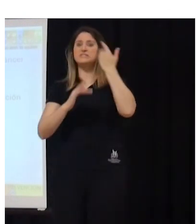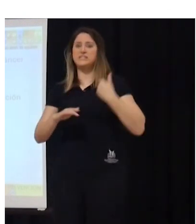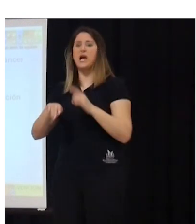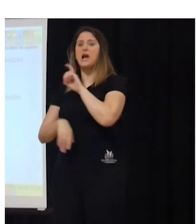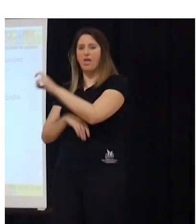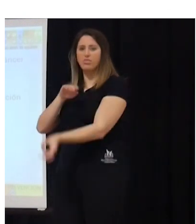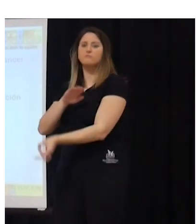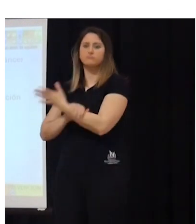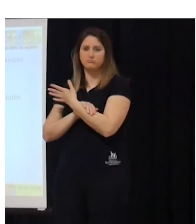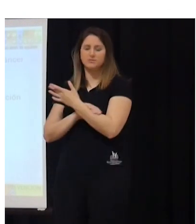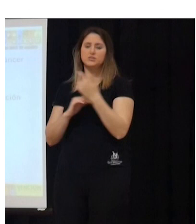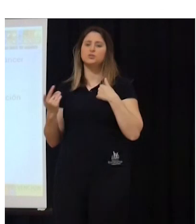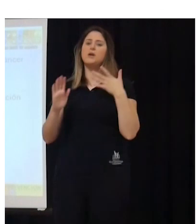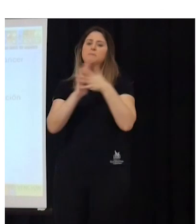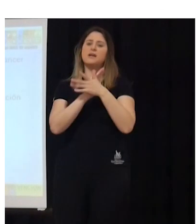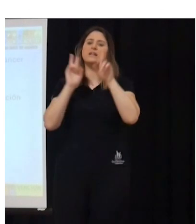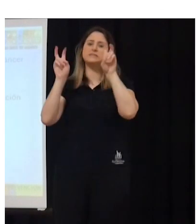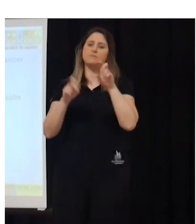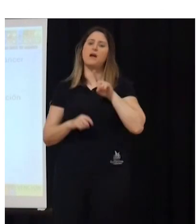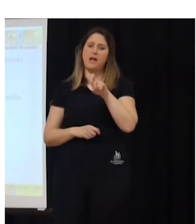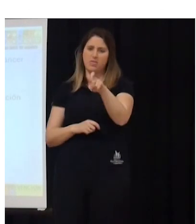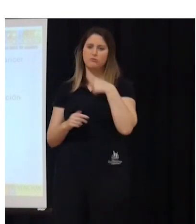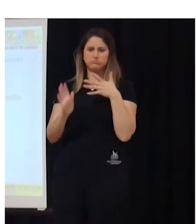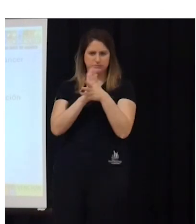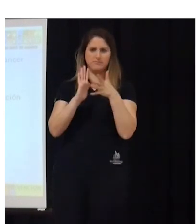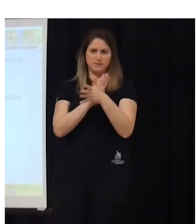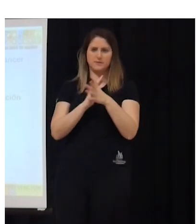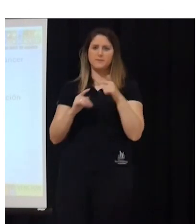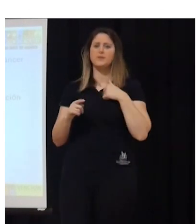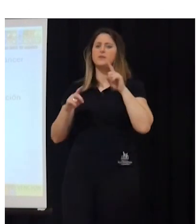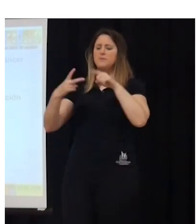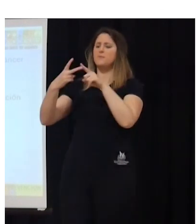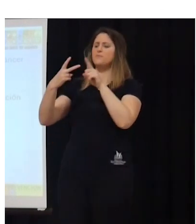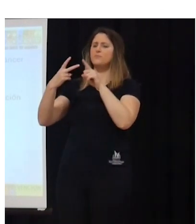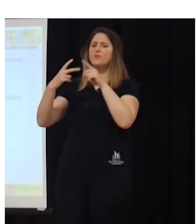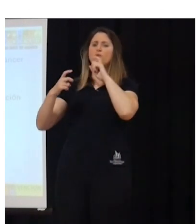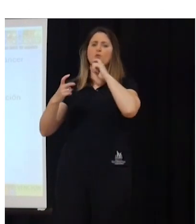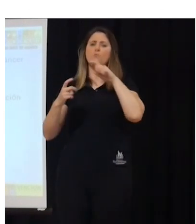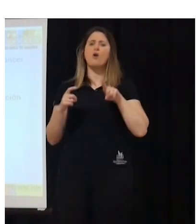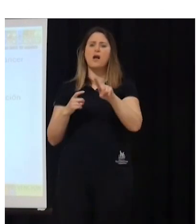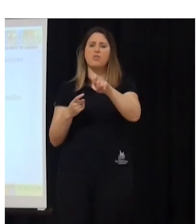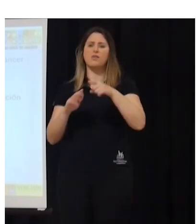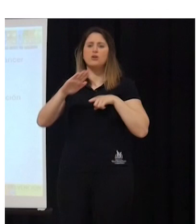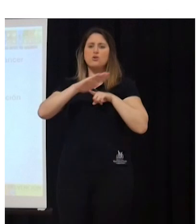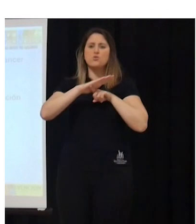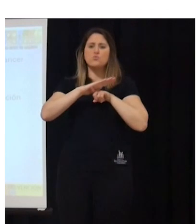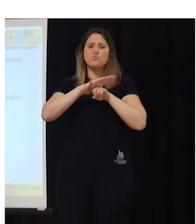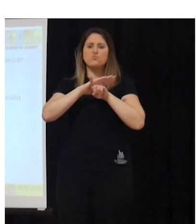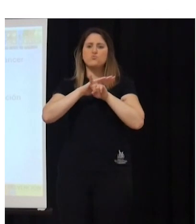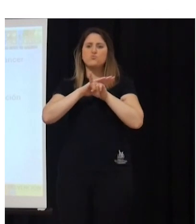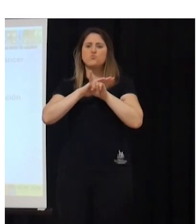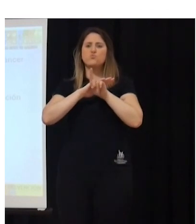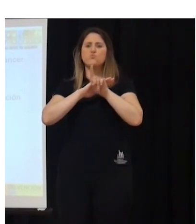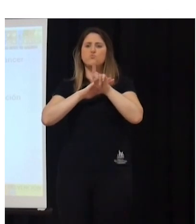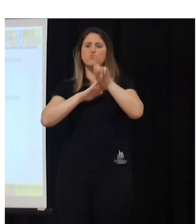explicaré qué es el cáncer, para eso me han traído aquí. Les hablaré de cómo evoluciona un cáncer y en función de ello qué tipo